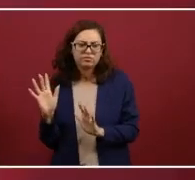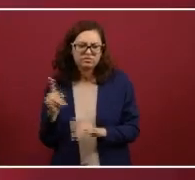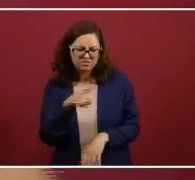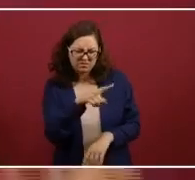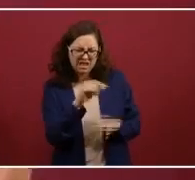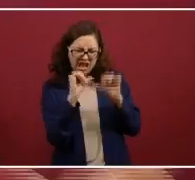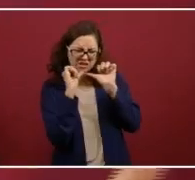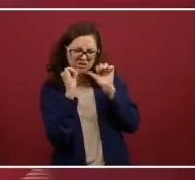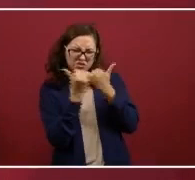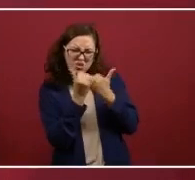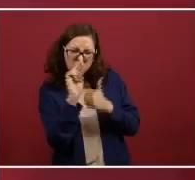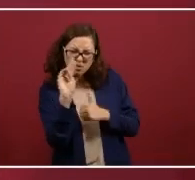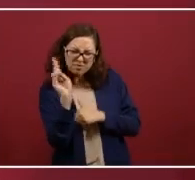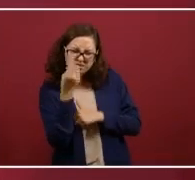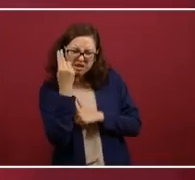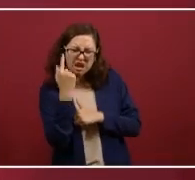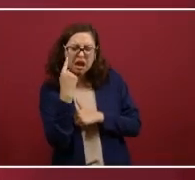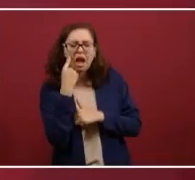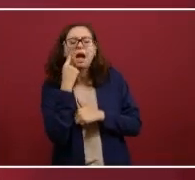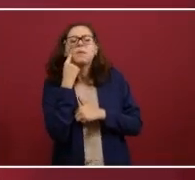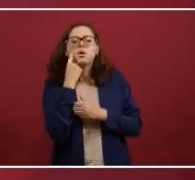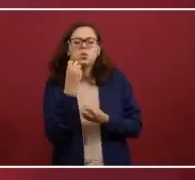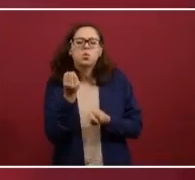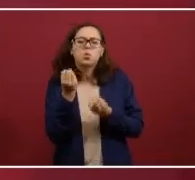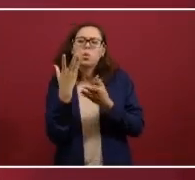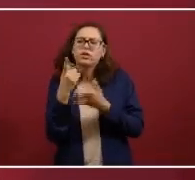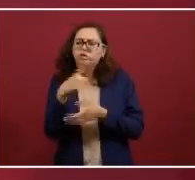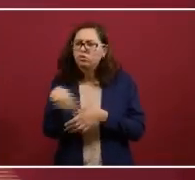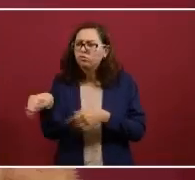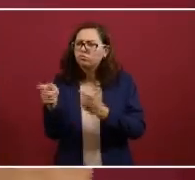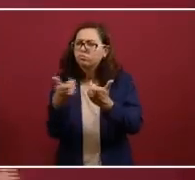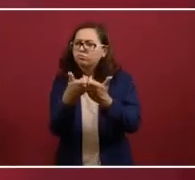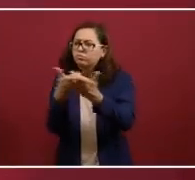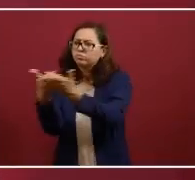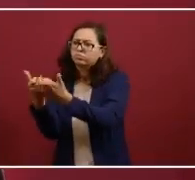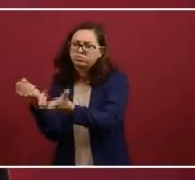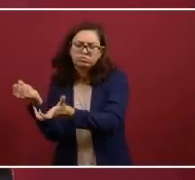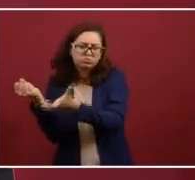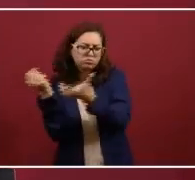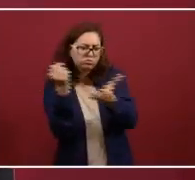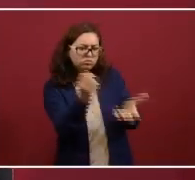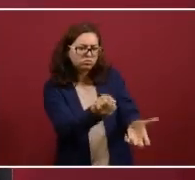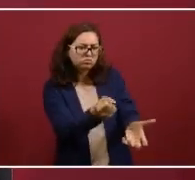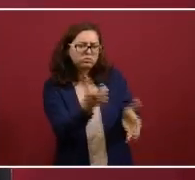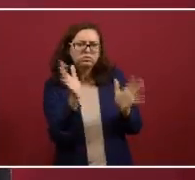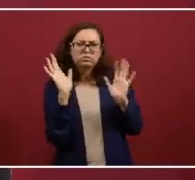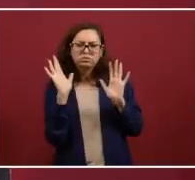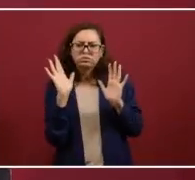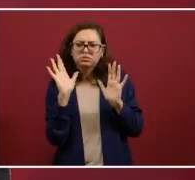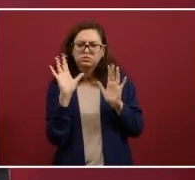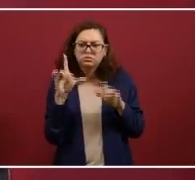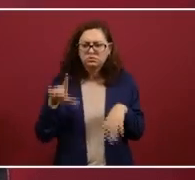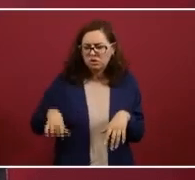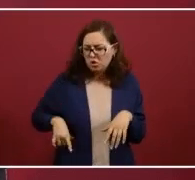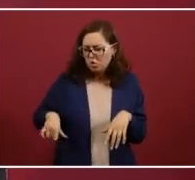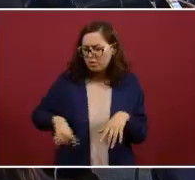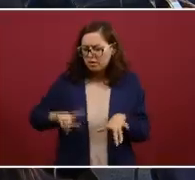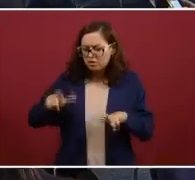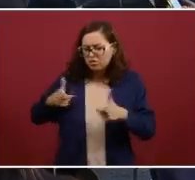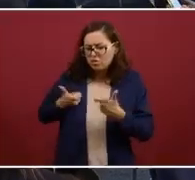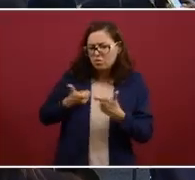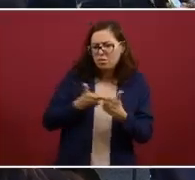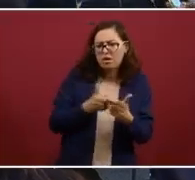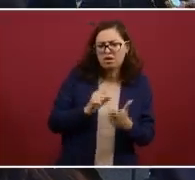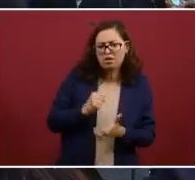ver cuánto aportan también las universidades y cuánto le corresponde al gobierno